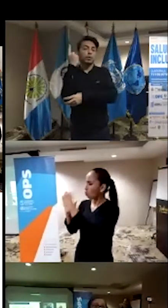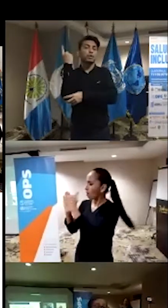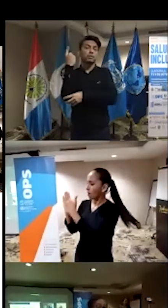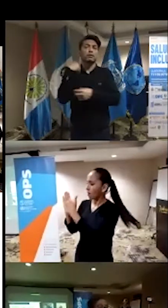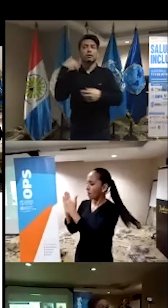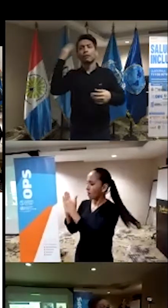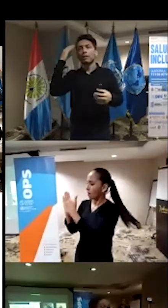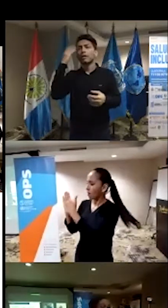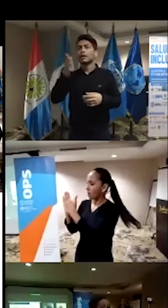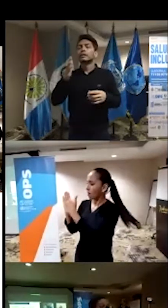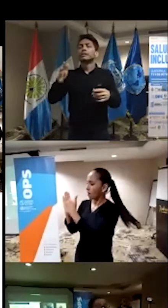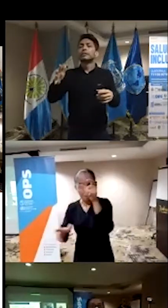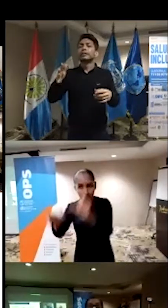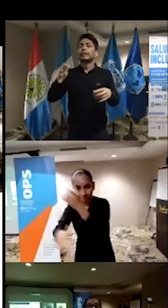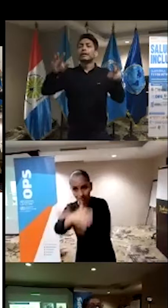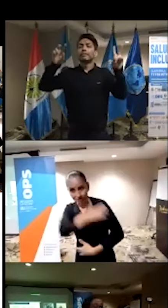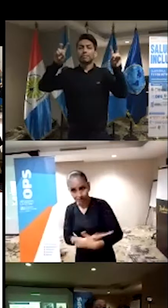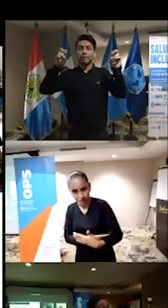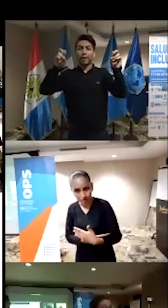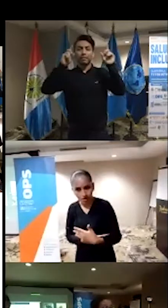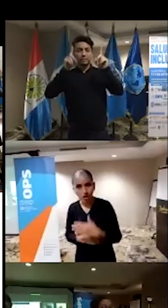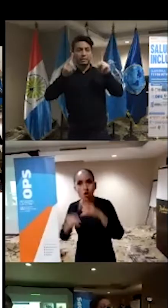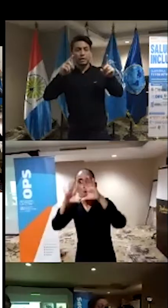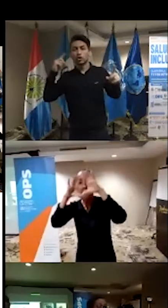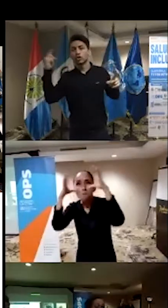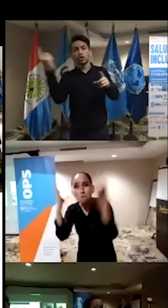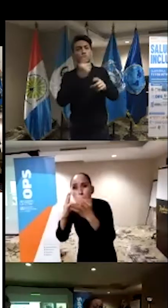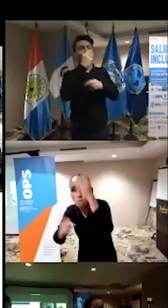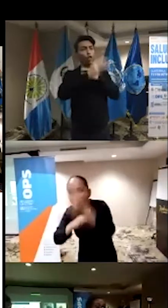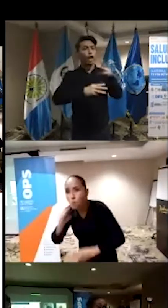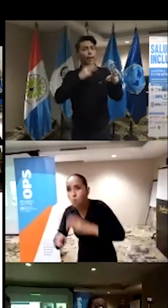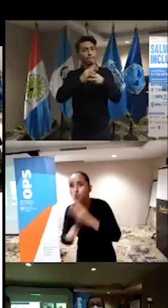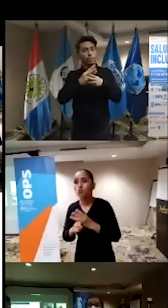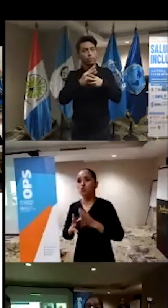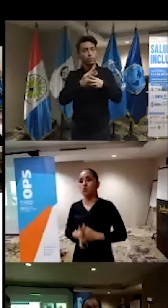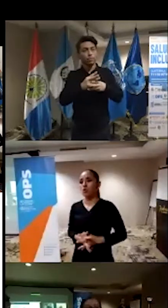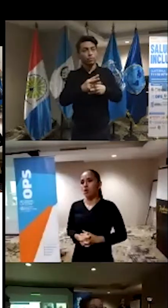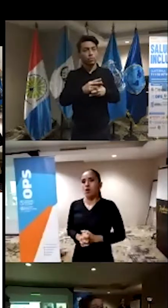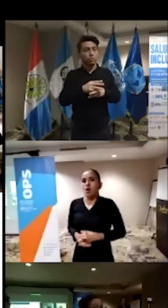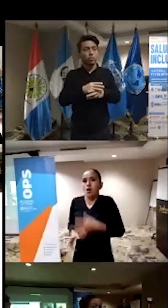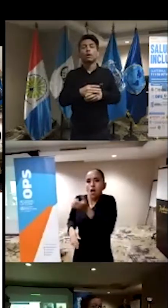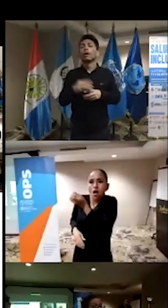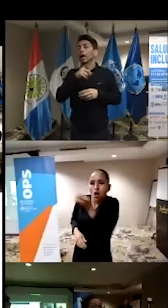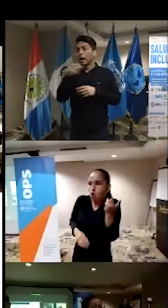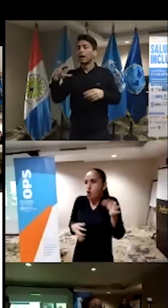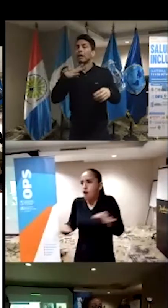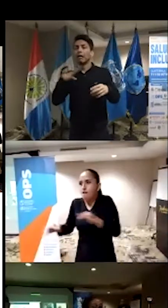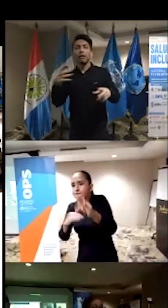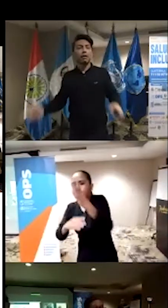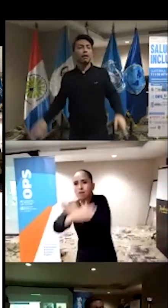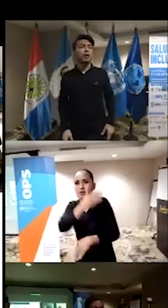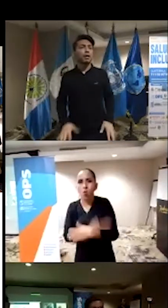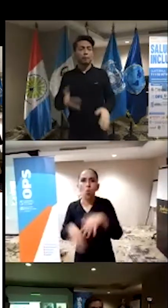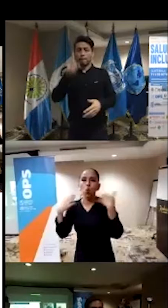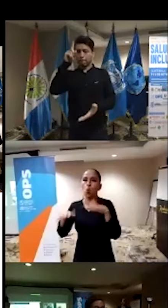la situación de la discapacidad en el mundo viven en alguna forma de discapacidad más de 1.000